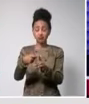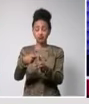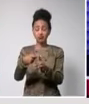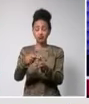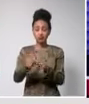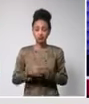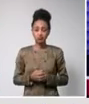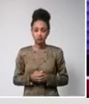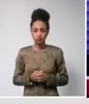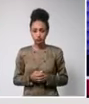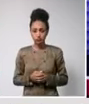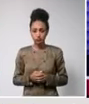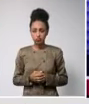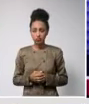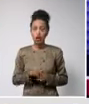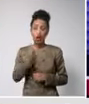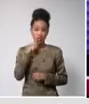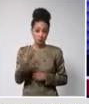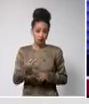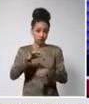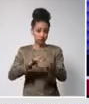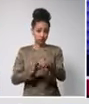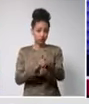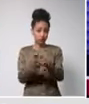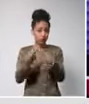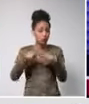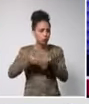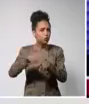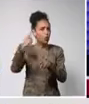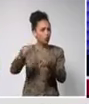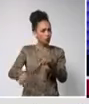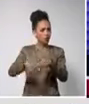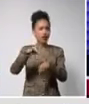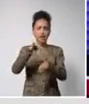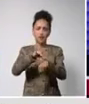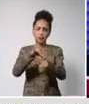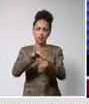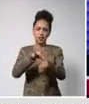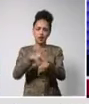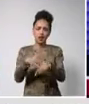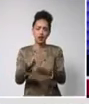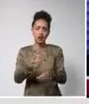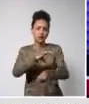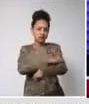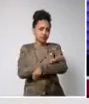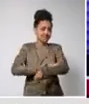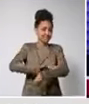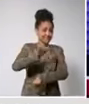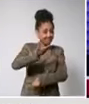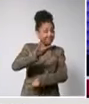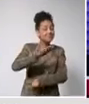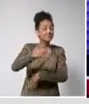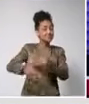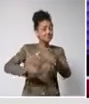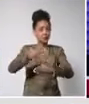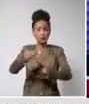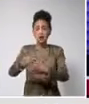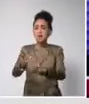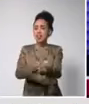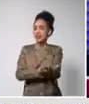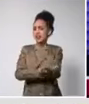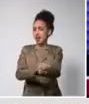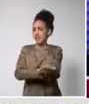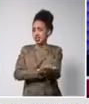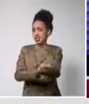tenía como morbilidades anteriores, padecía de hipertensión arterial, diabetes mellitus